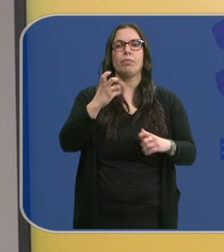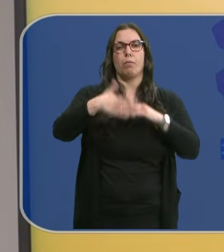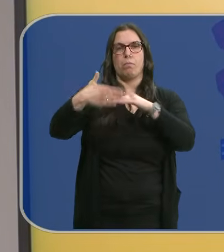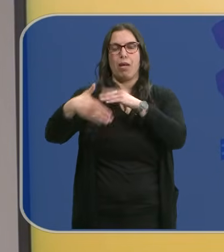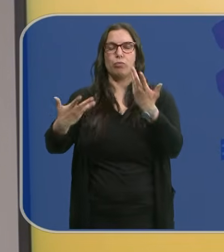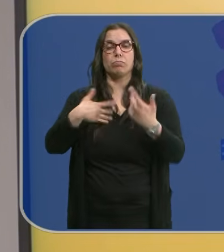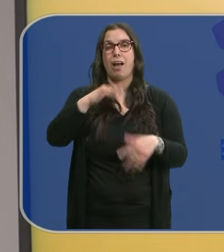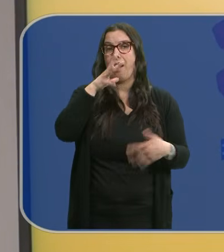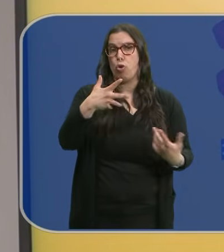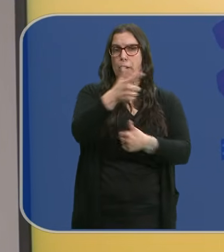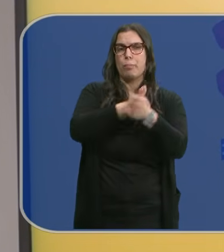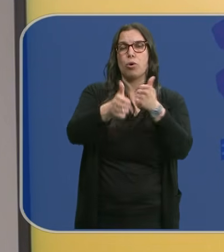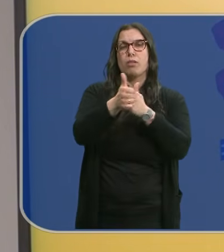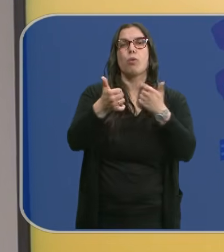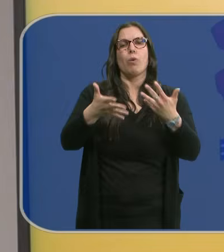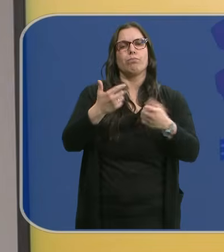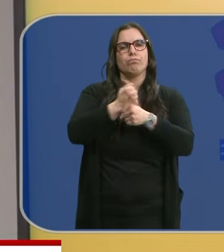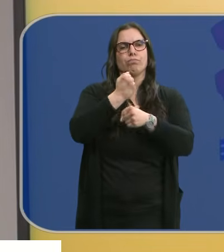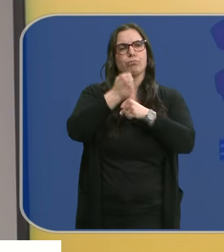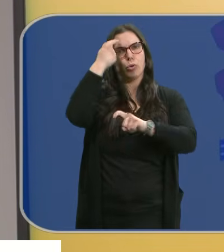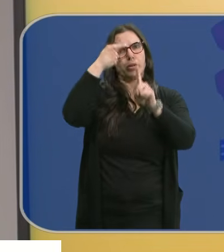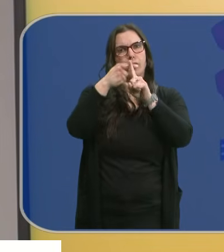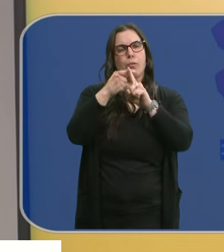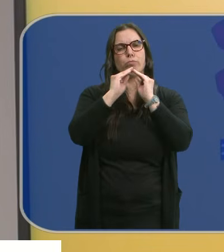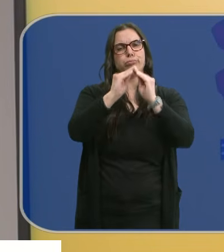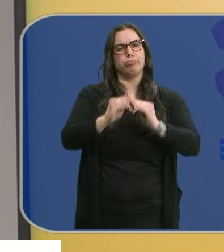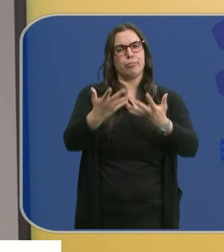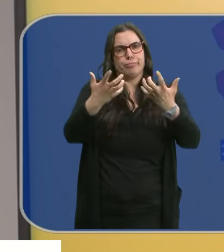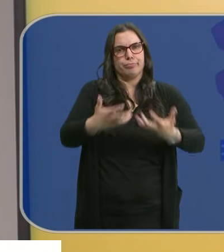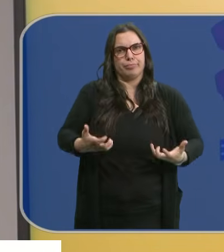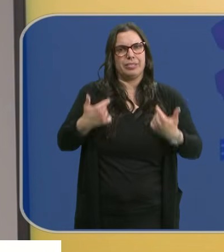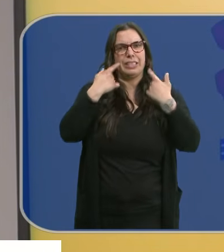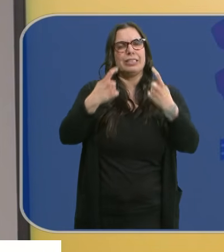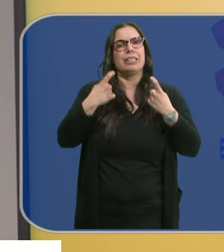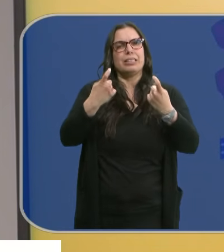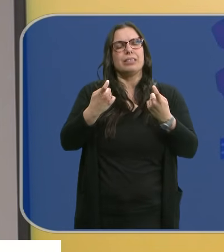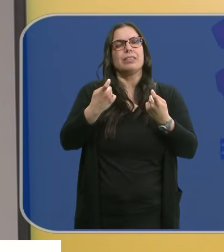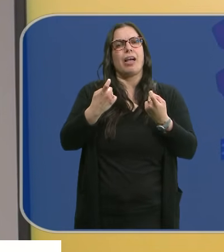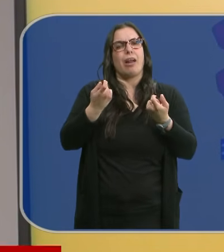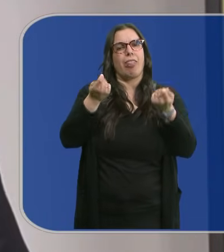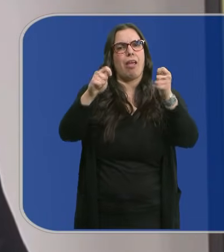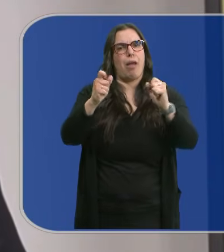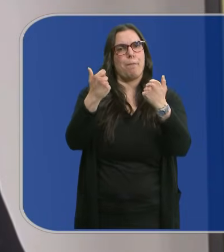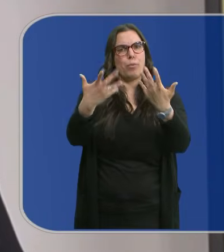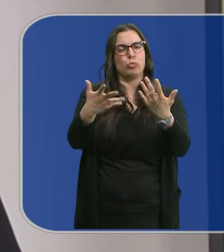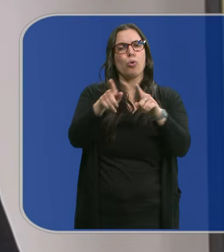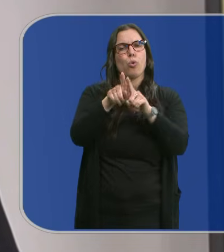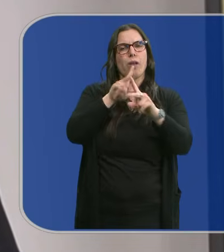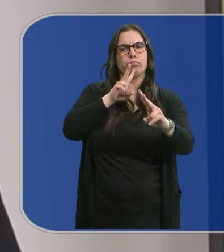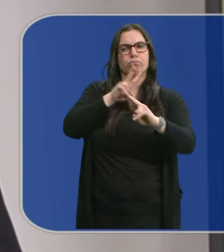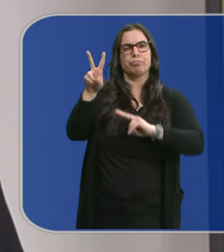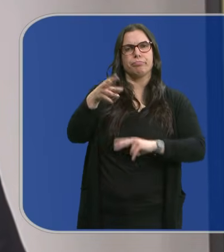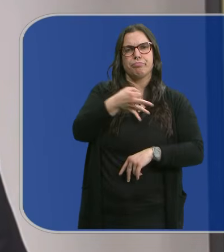lo prioritario es trabajar para cerrar un texto con la mayor celeridad. Un texto que pueda responder con rigor y